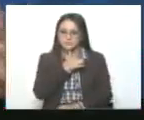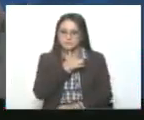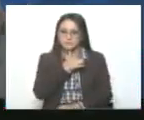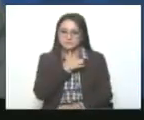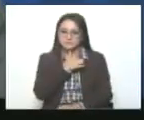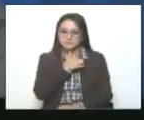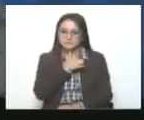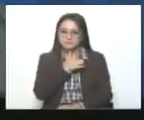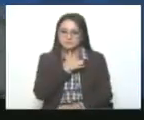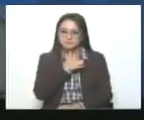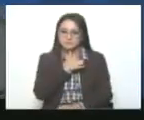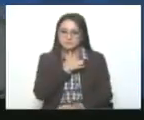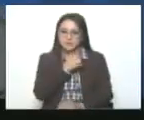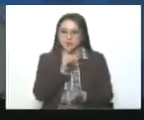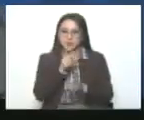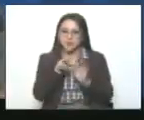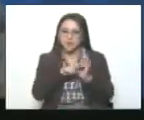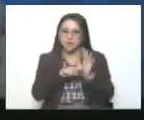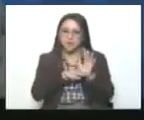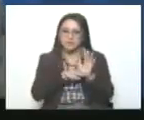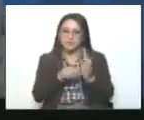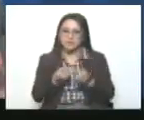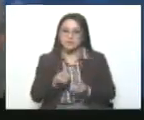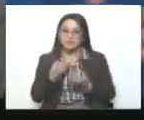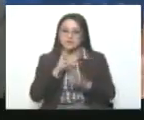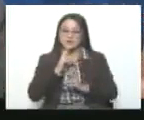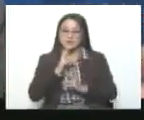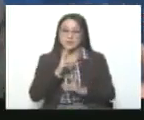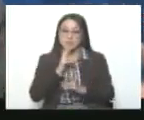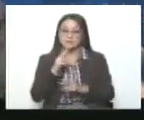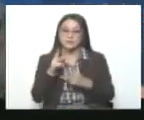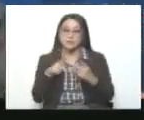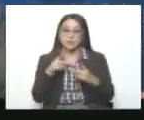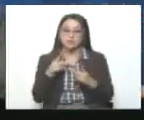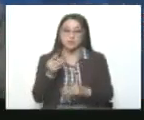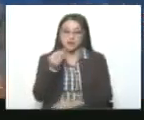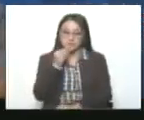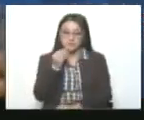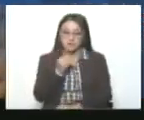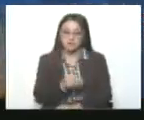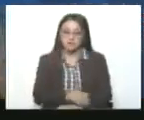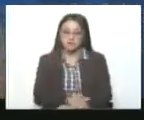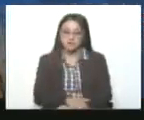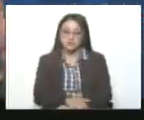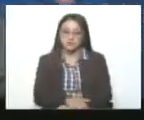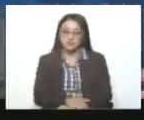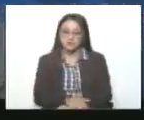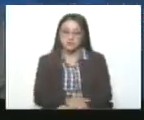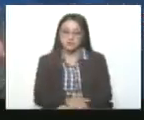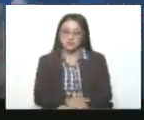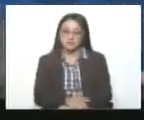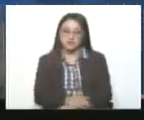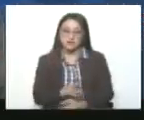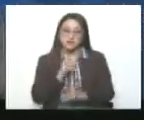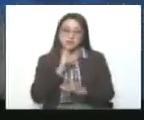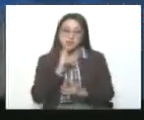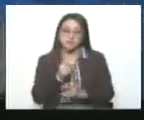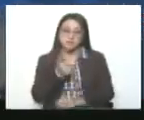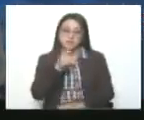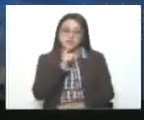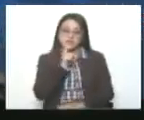usted lo ha dicho en alguno de los programas, respuestas ante la producción de alimentos. La respuesta ante la industrialización es más